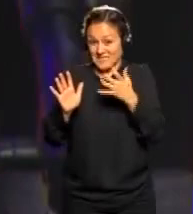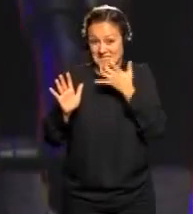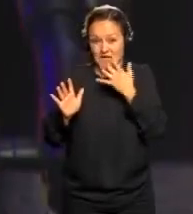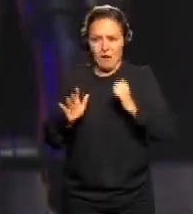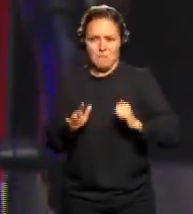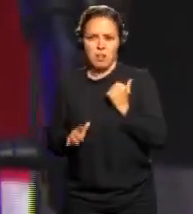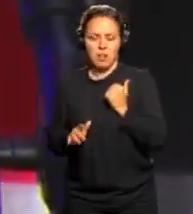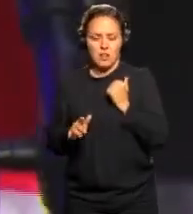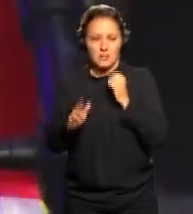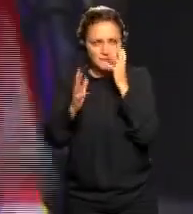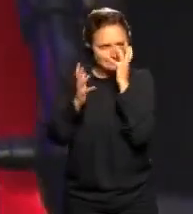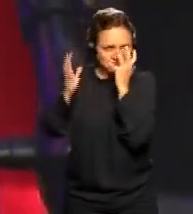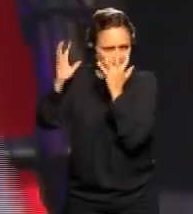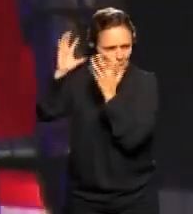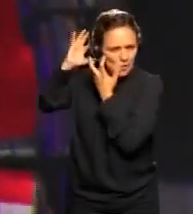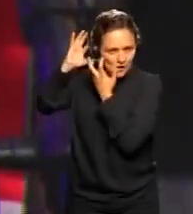vivir,